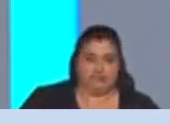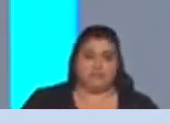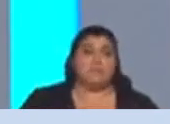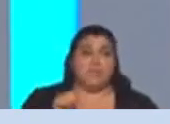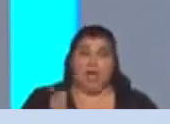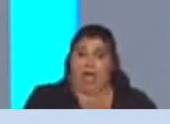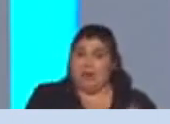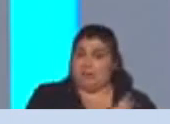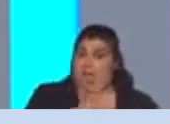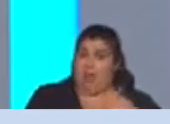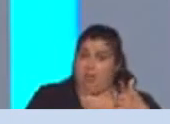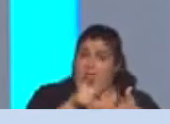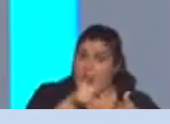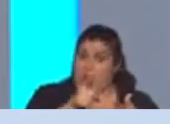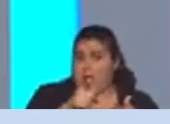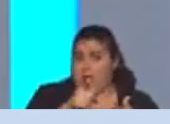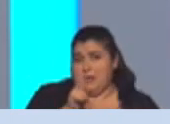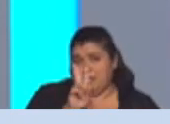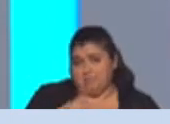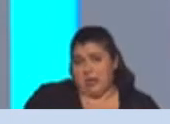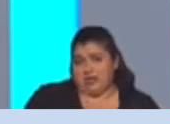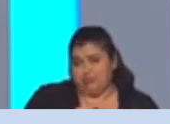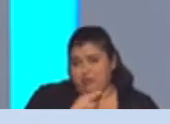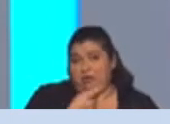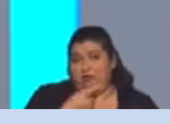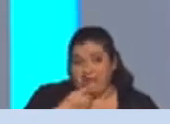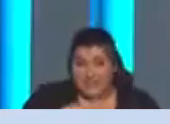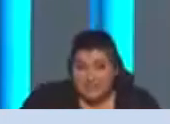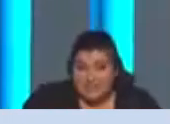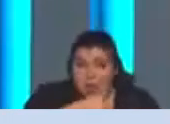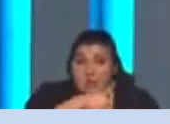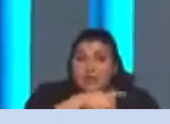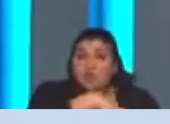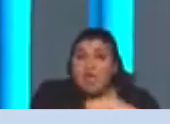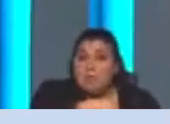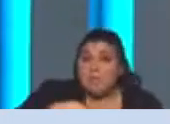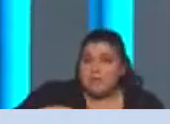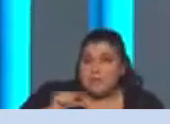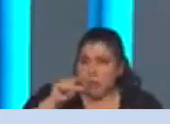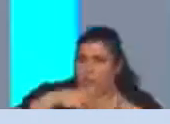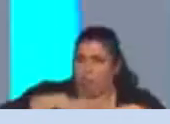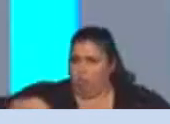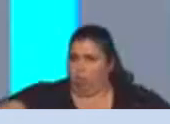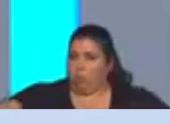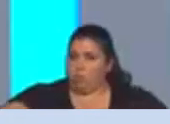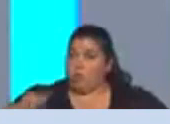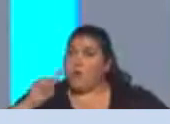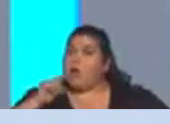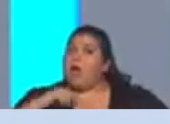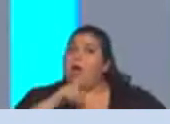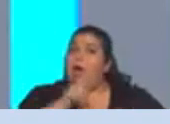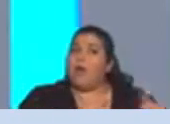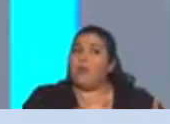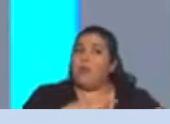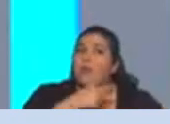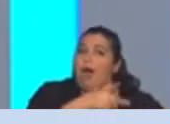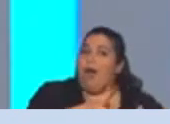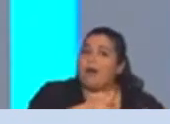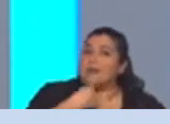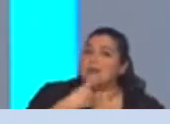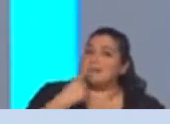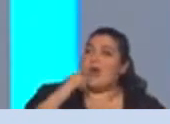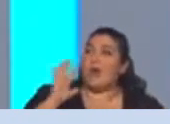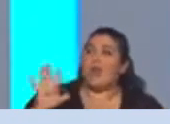decís Ah ahí se ve también una una una fractura en el sector empresario de aquellos que dicen Cuidado con mi ley este nos mueve totalmente las